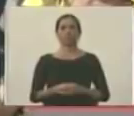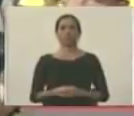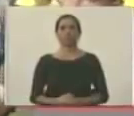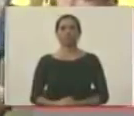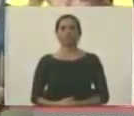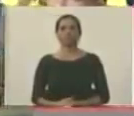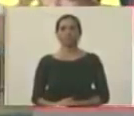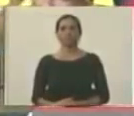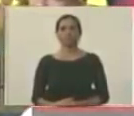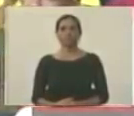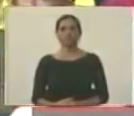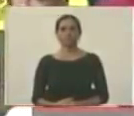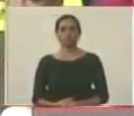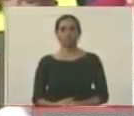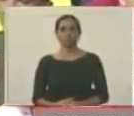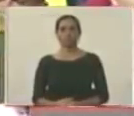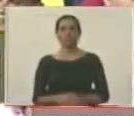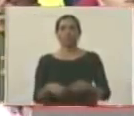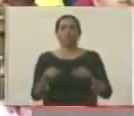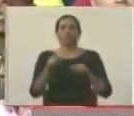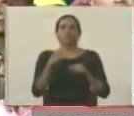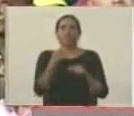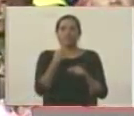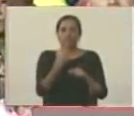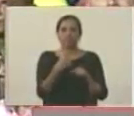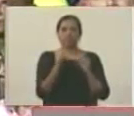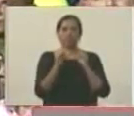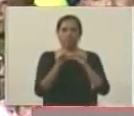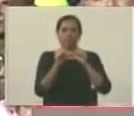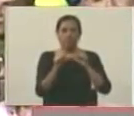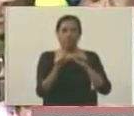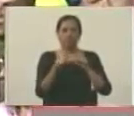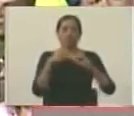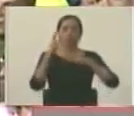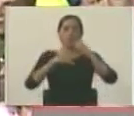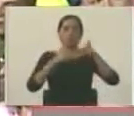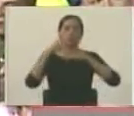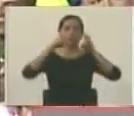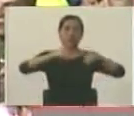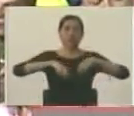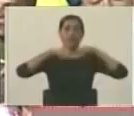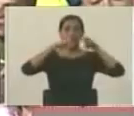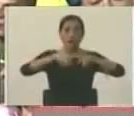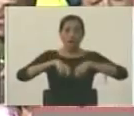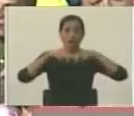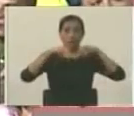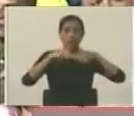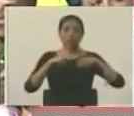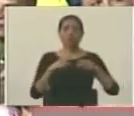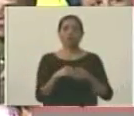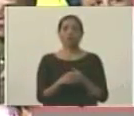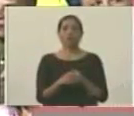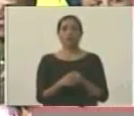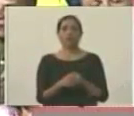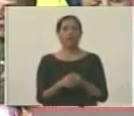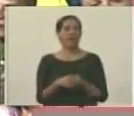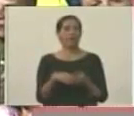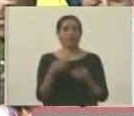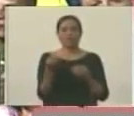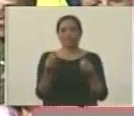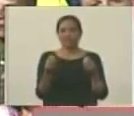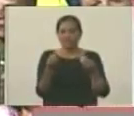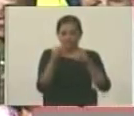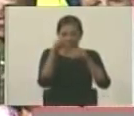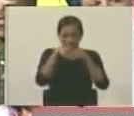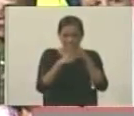Y le sigo diciendo a los productores del campo, a los periurbanos, a los urbanos, a los rurales,